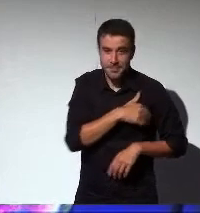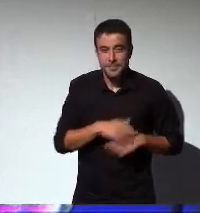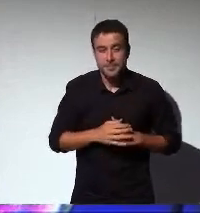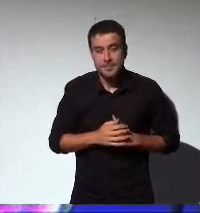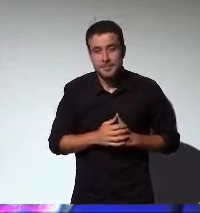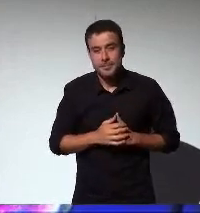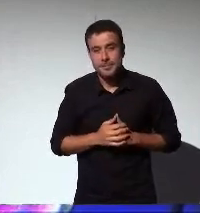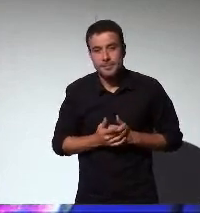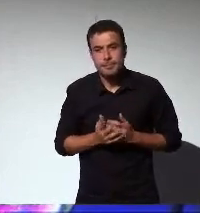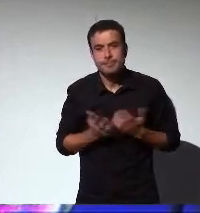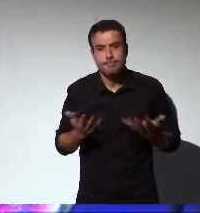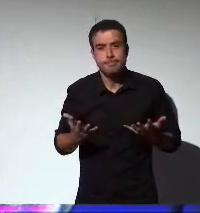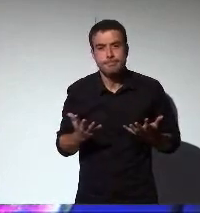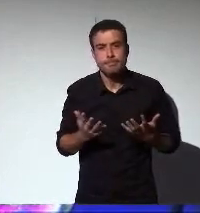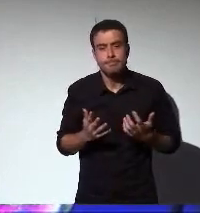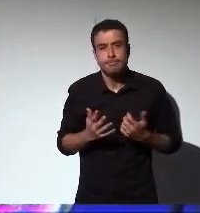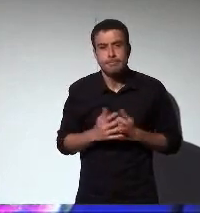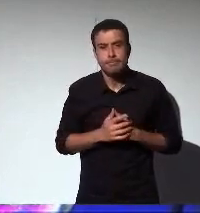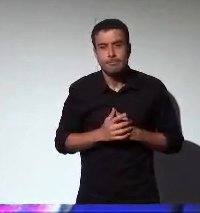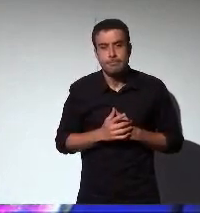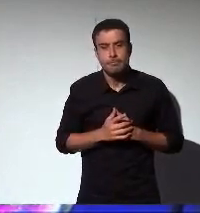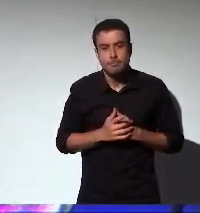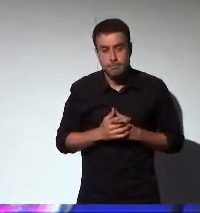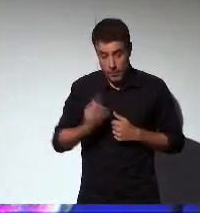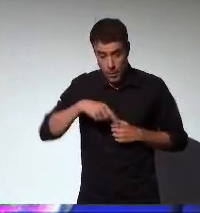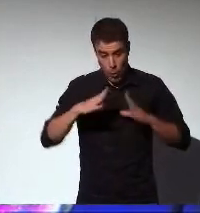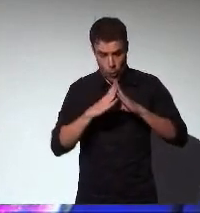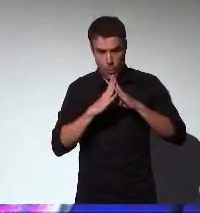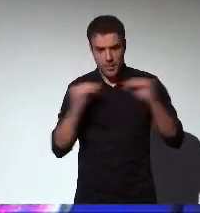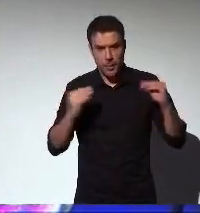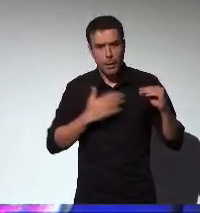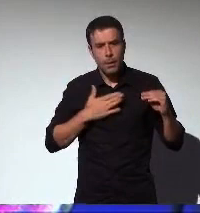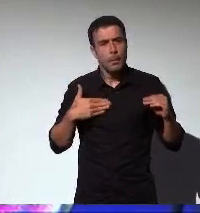digamos que cuál es el papel que desempeñamos desde la universidad